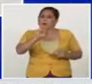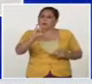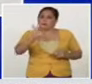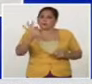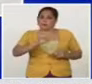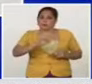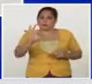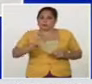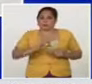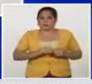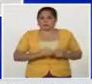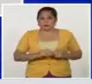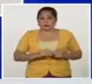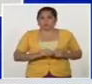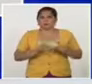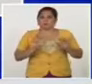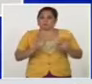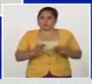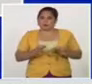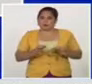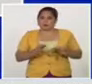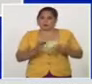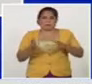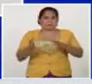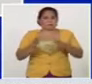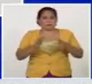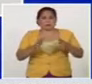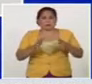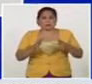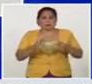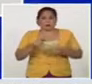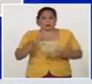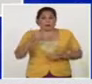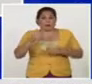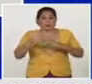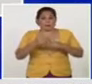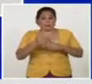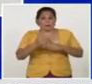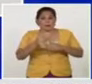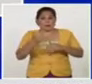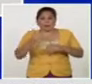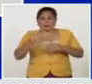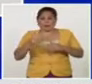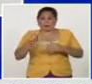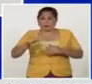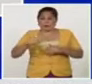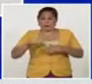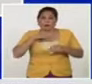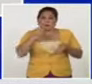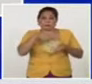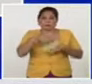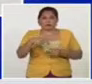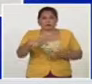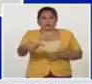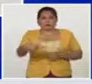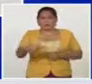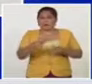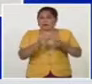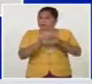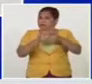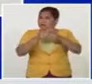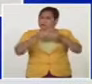0,96% y que se promedien 10 fallecidos diariamente, más elevado